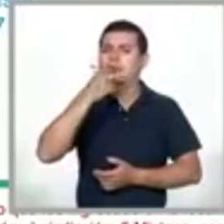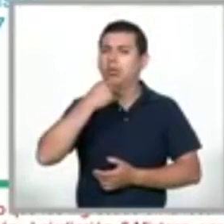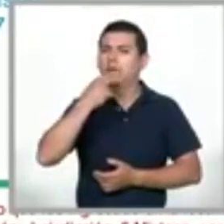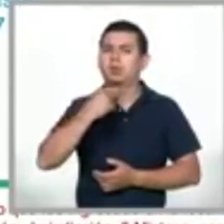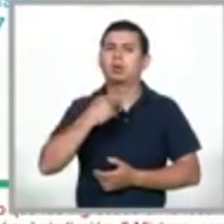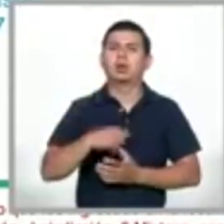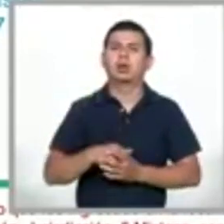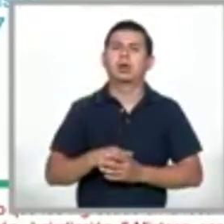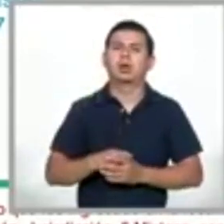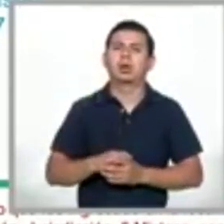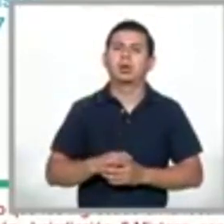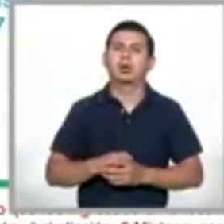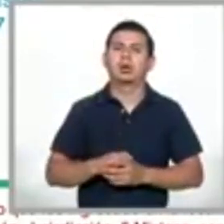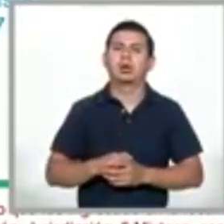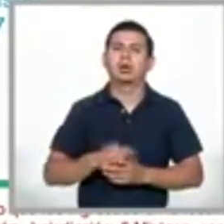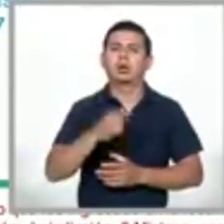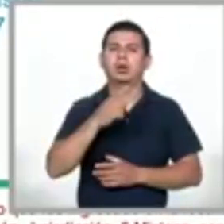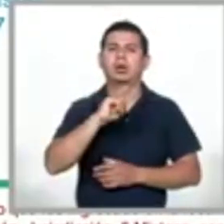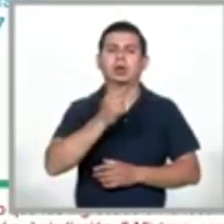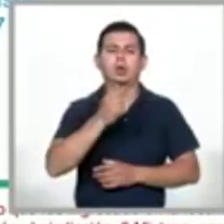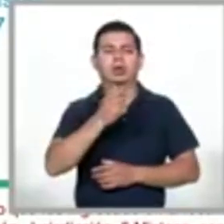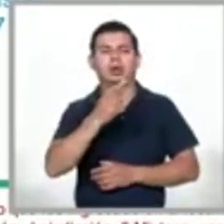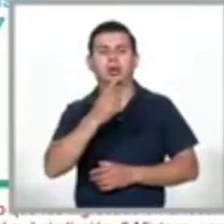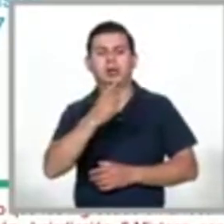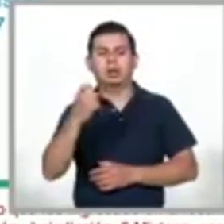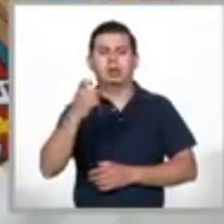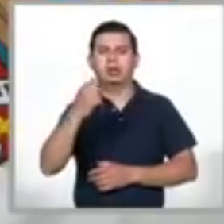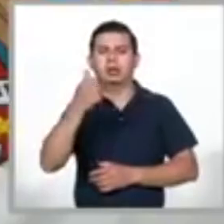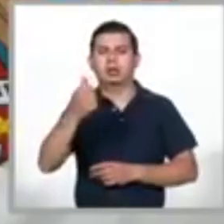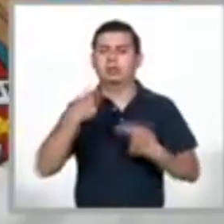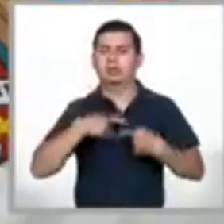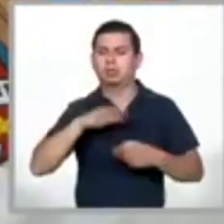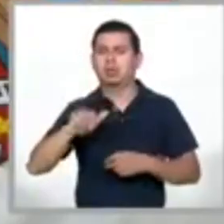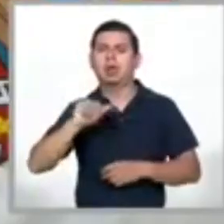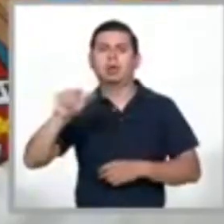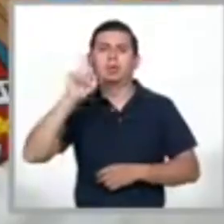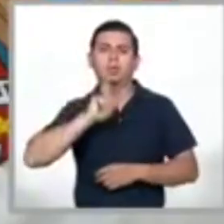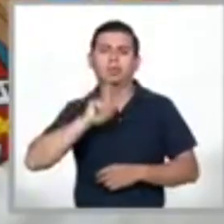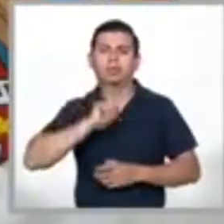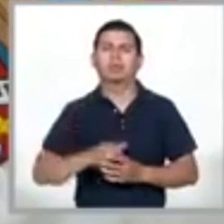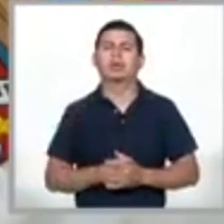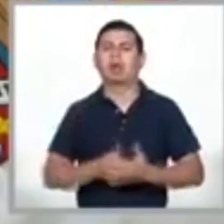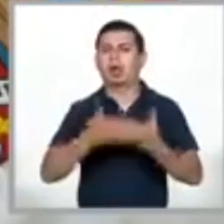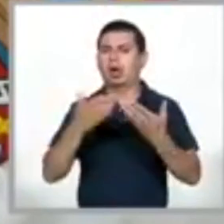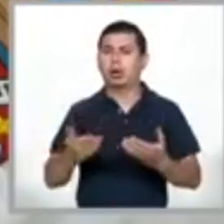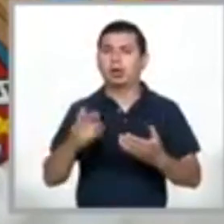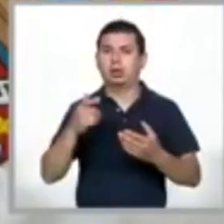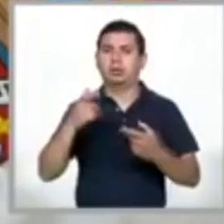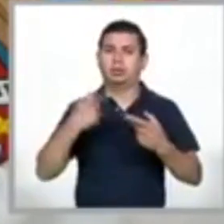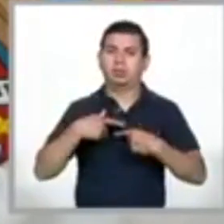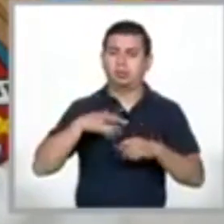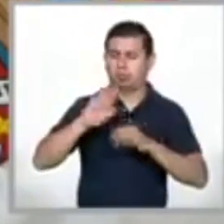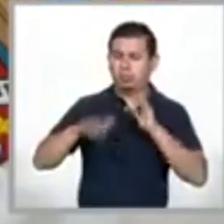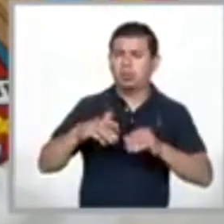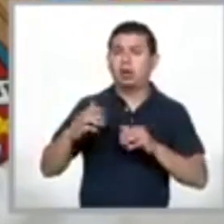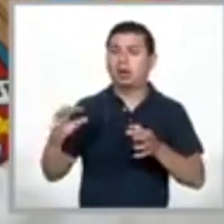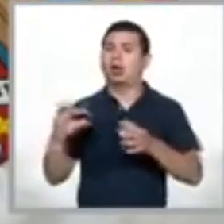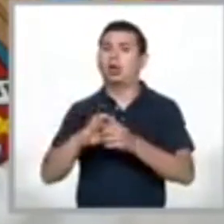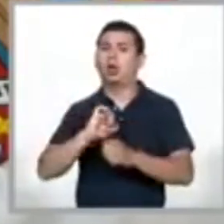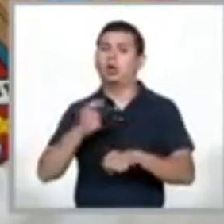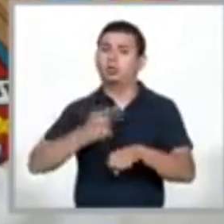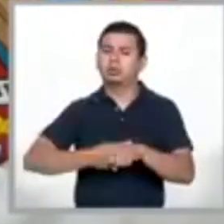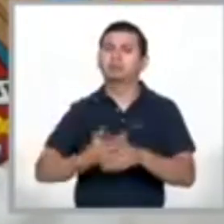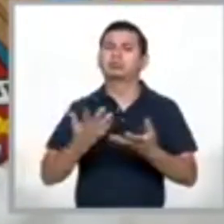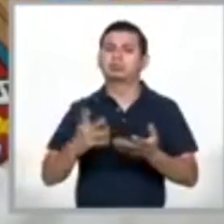hombres y 106 de estas defunciones en mujeres. De acuerdo a las comorbilidades asociadas, seguimos observando que